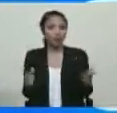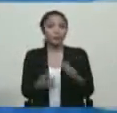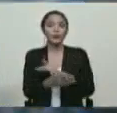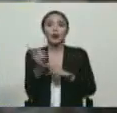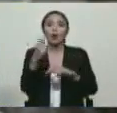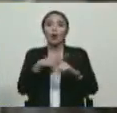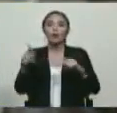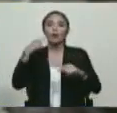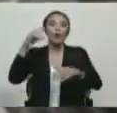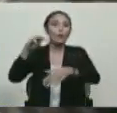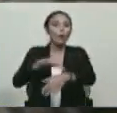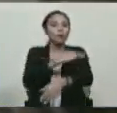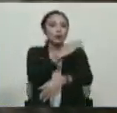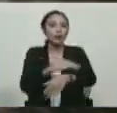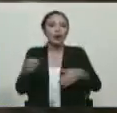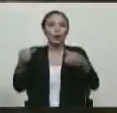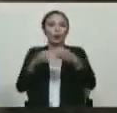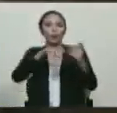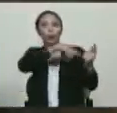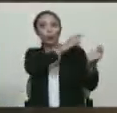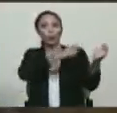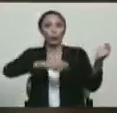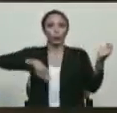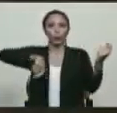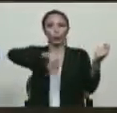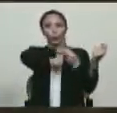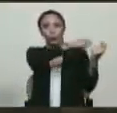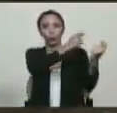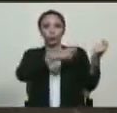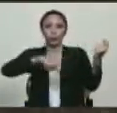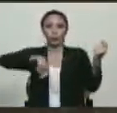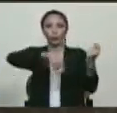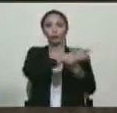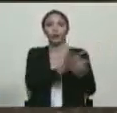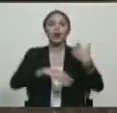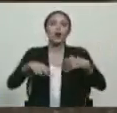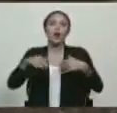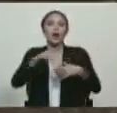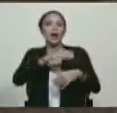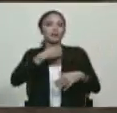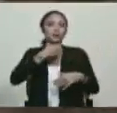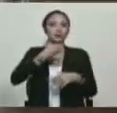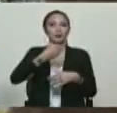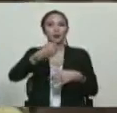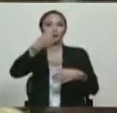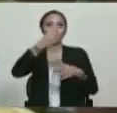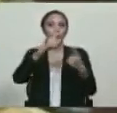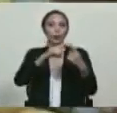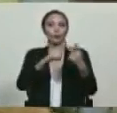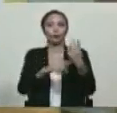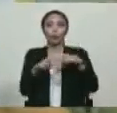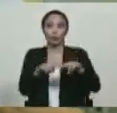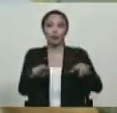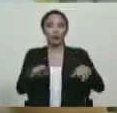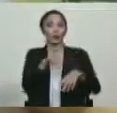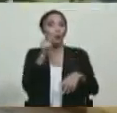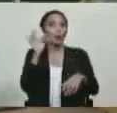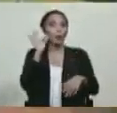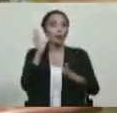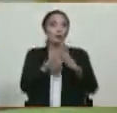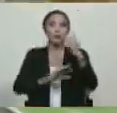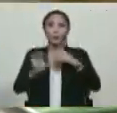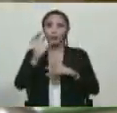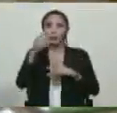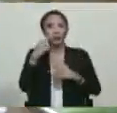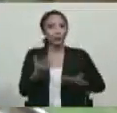Fundación Musical Simón Bolívar del Sistema Nacional de Orquesta, Coro y Infantiles y Juveniles del país, que